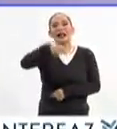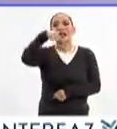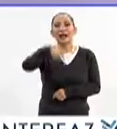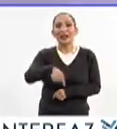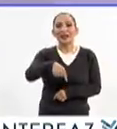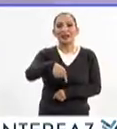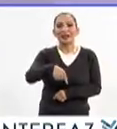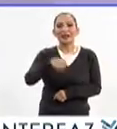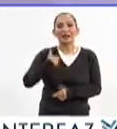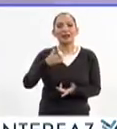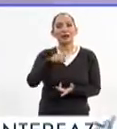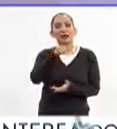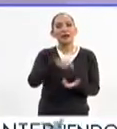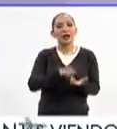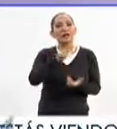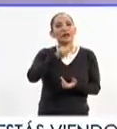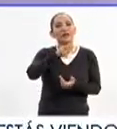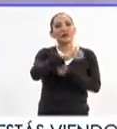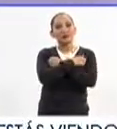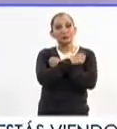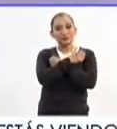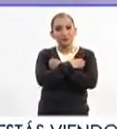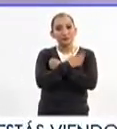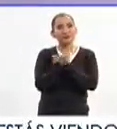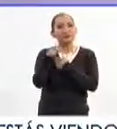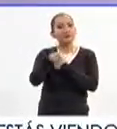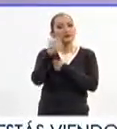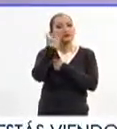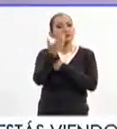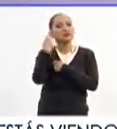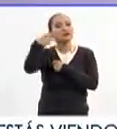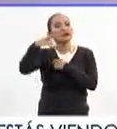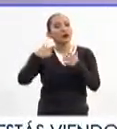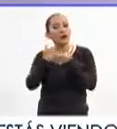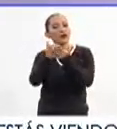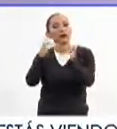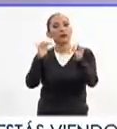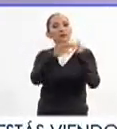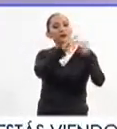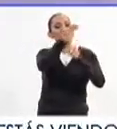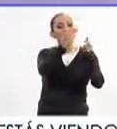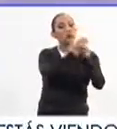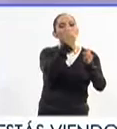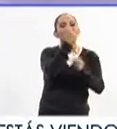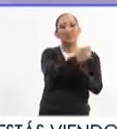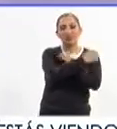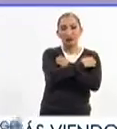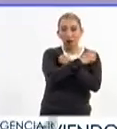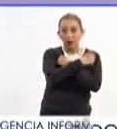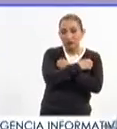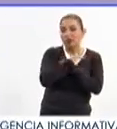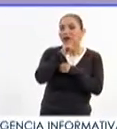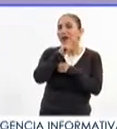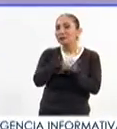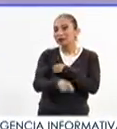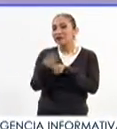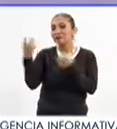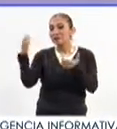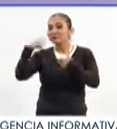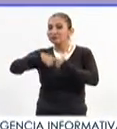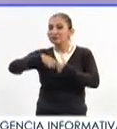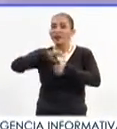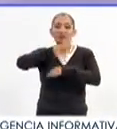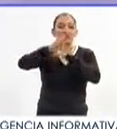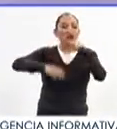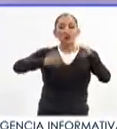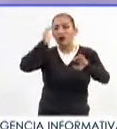aquí en ese programa de televisión educativa en donde pretendemos ser su interfaz con el mundo de la educación. Y por supuesto, eso incluye